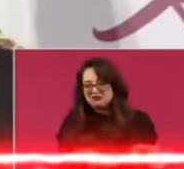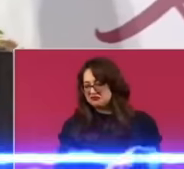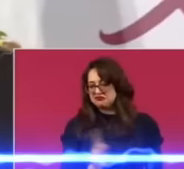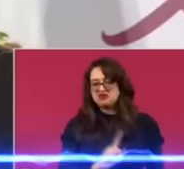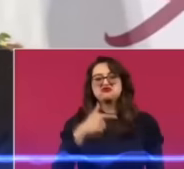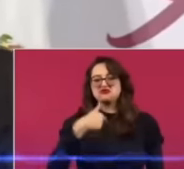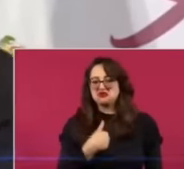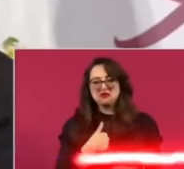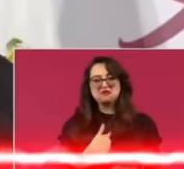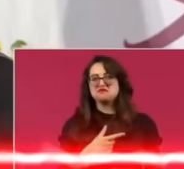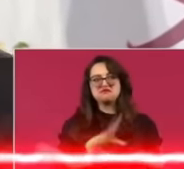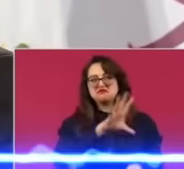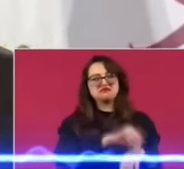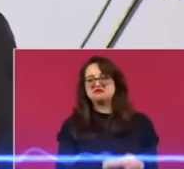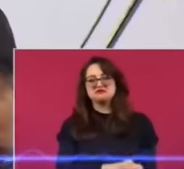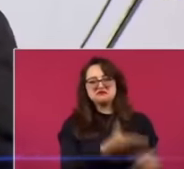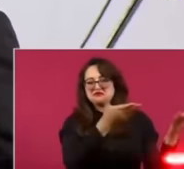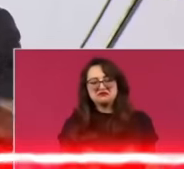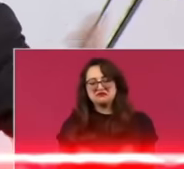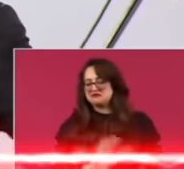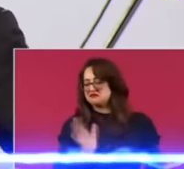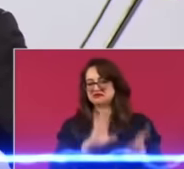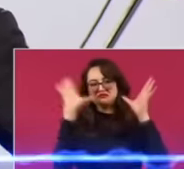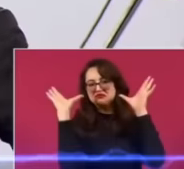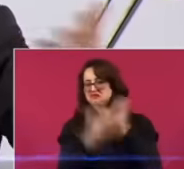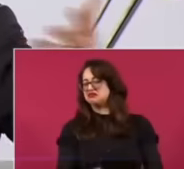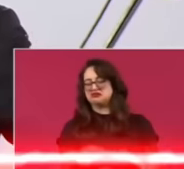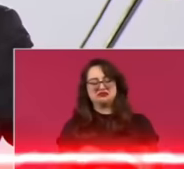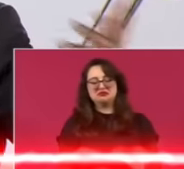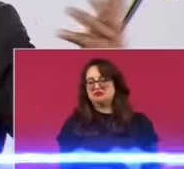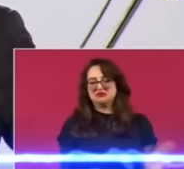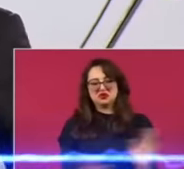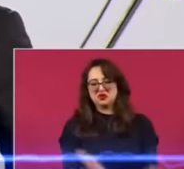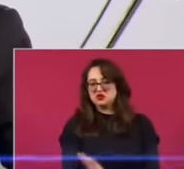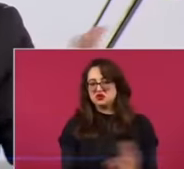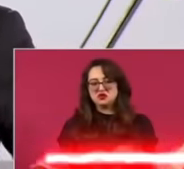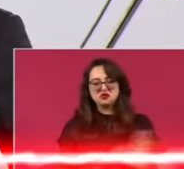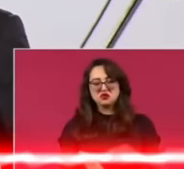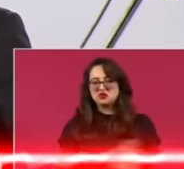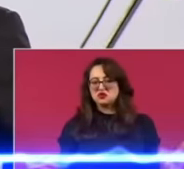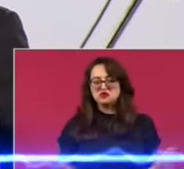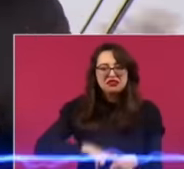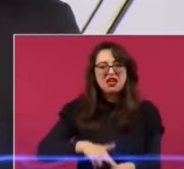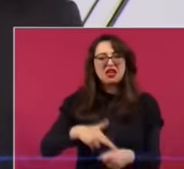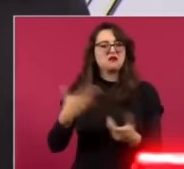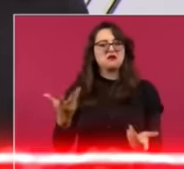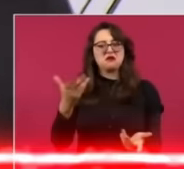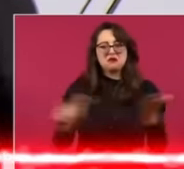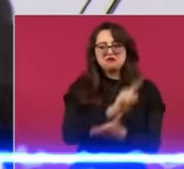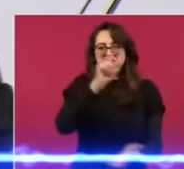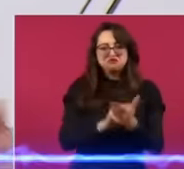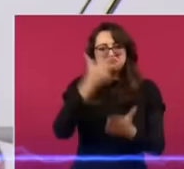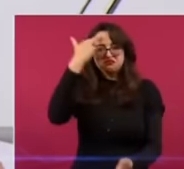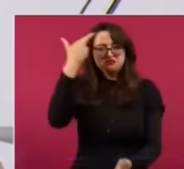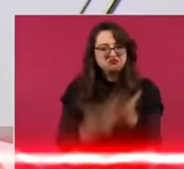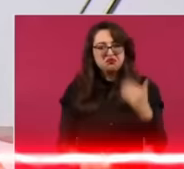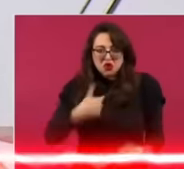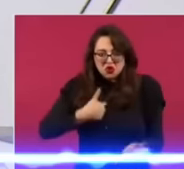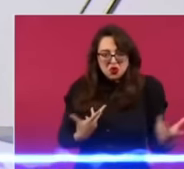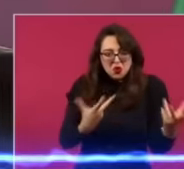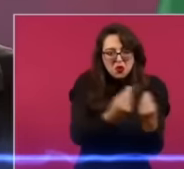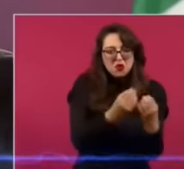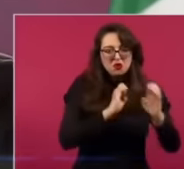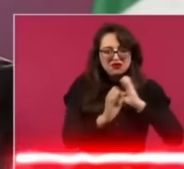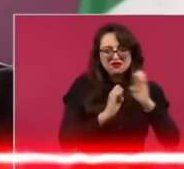los usuarios en la red de Twitter reaccionaron respecto a este mensaje que el presidente López Obrador